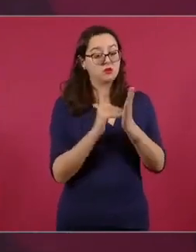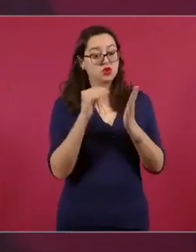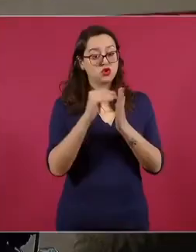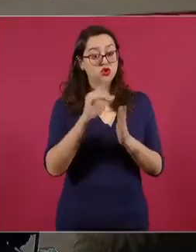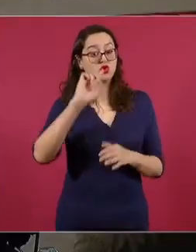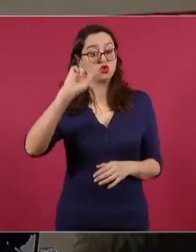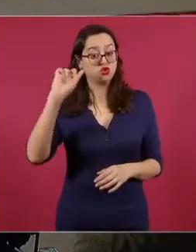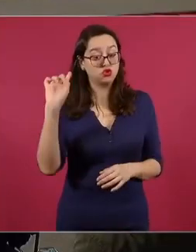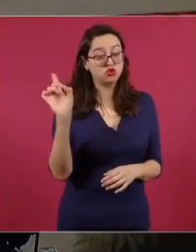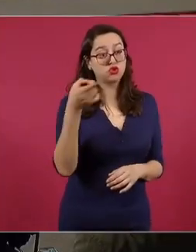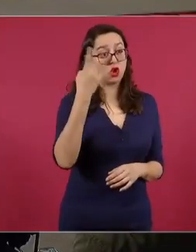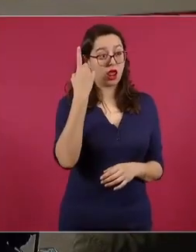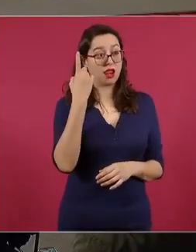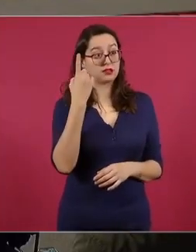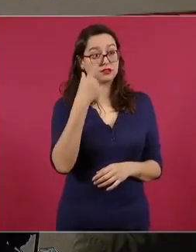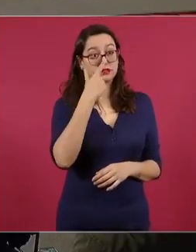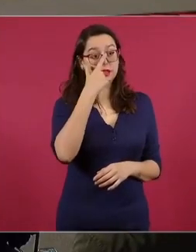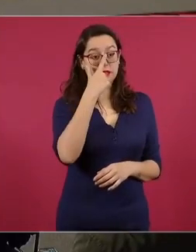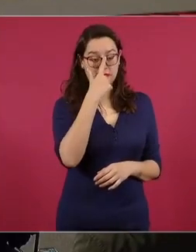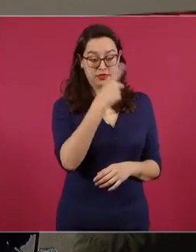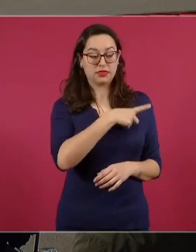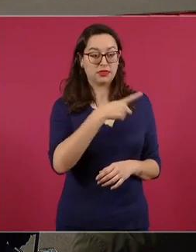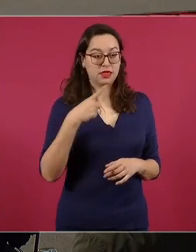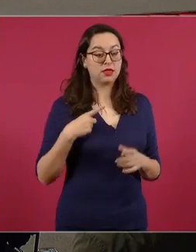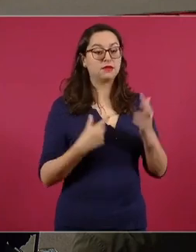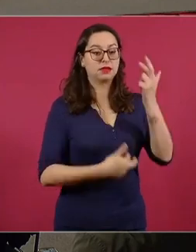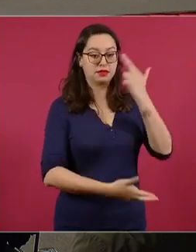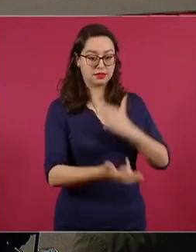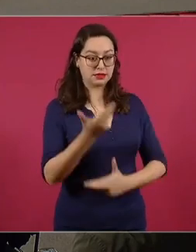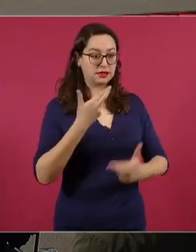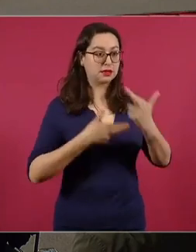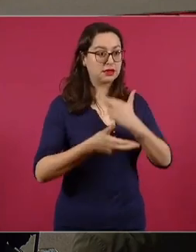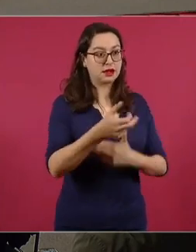que fueron pagados por distintas